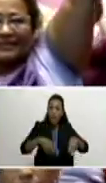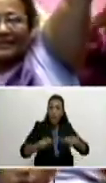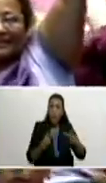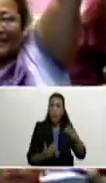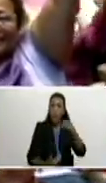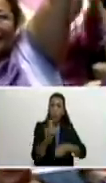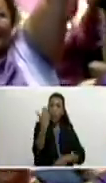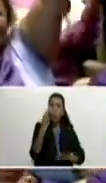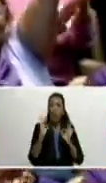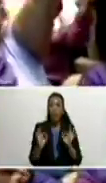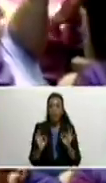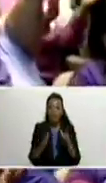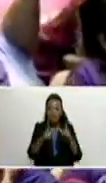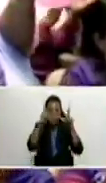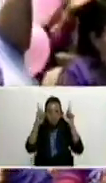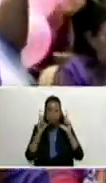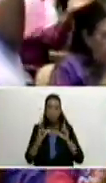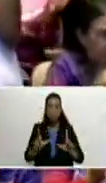siempre adelante.